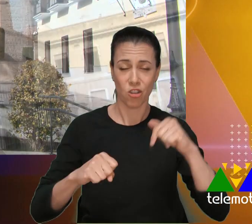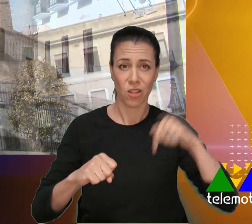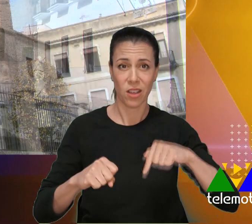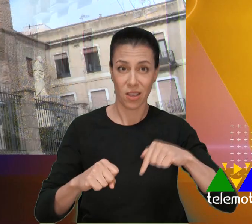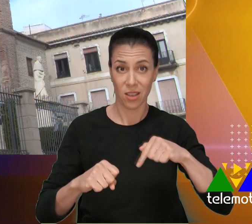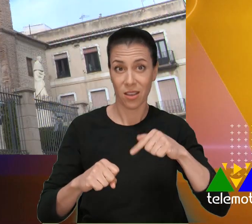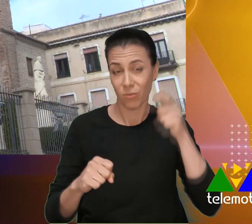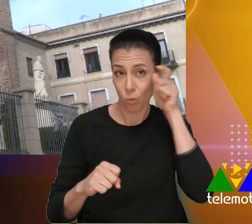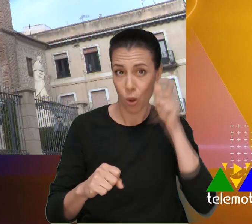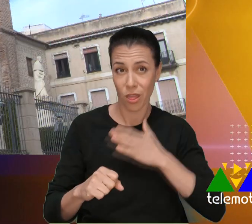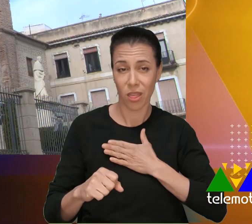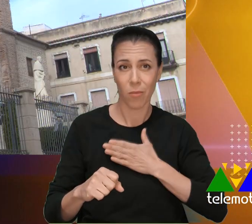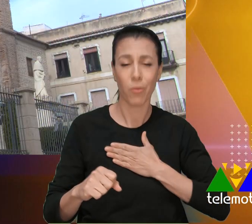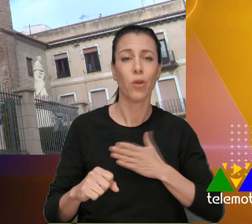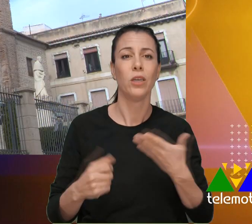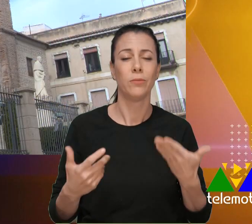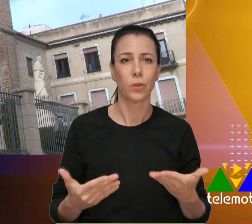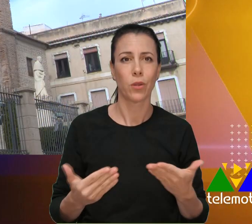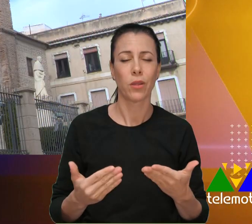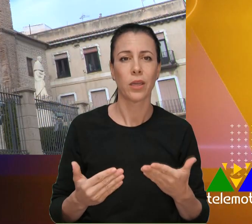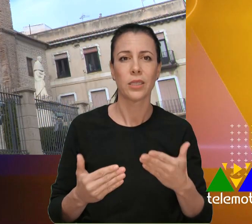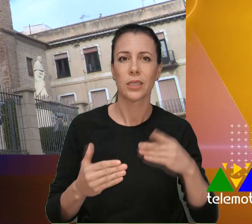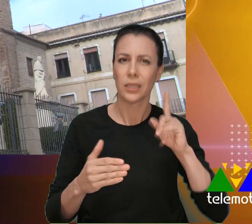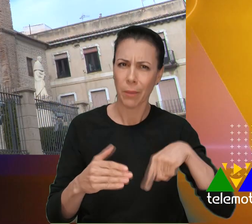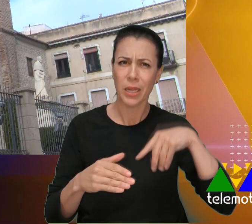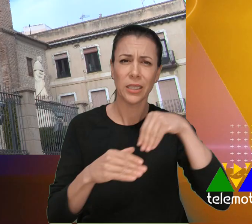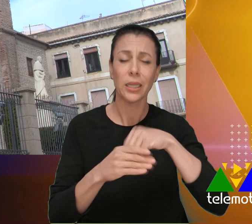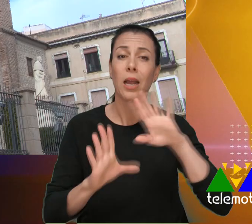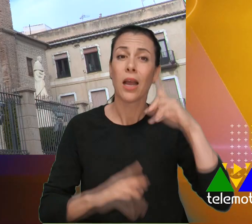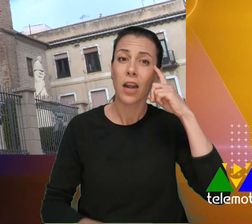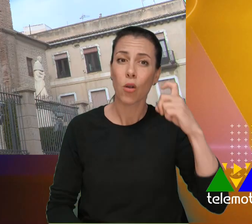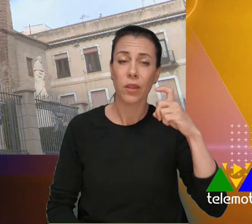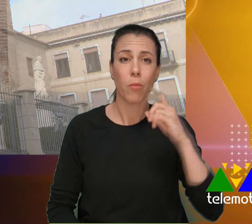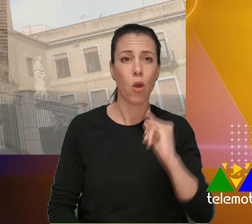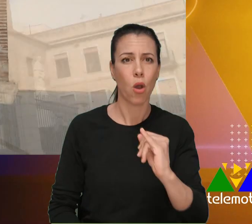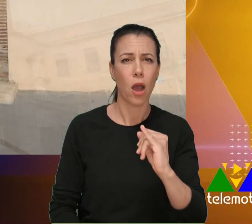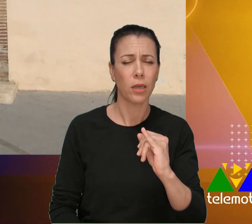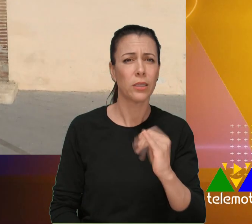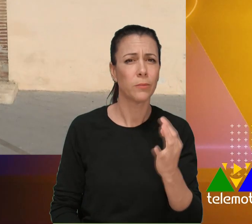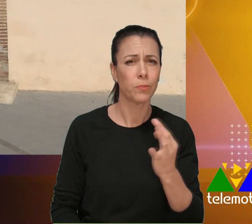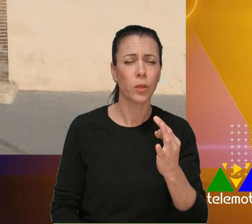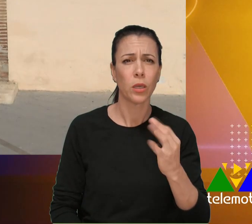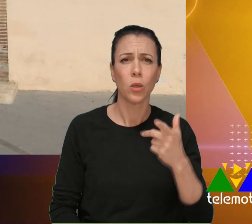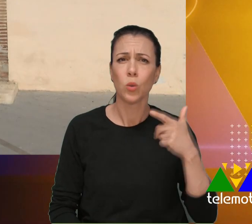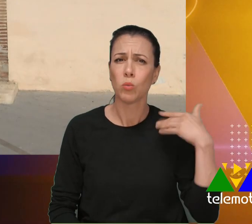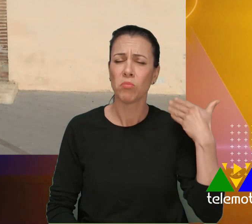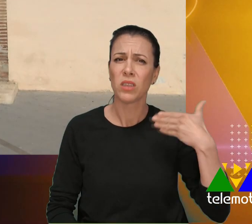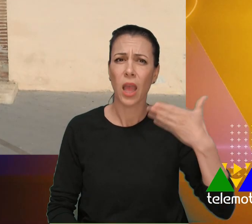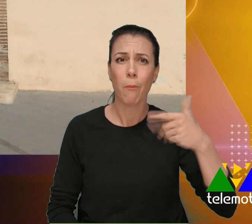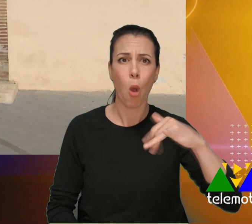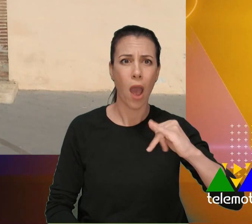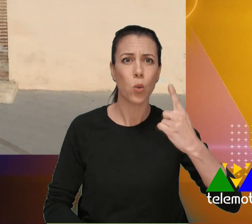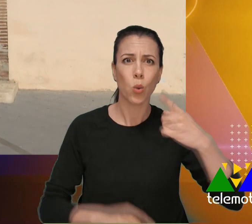municipio, lógicamente en su parte interna. Recordamos que aquí teníamos una nave durante un tiempo, hubo una nave